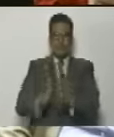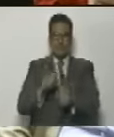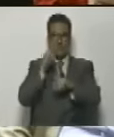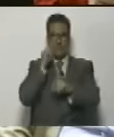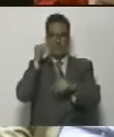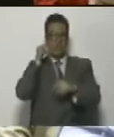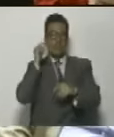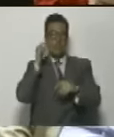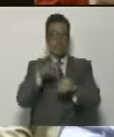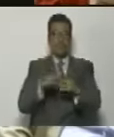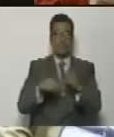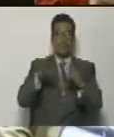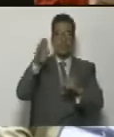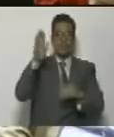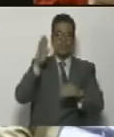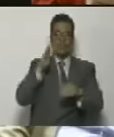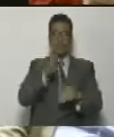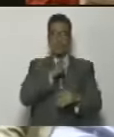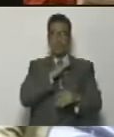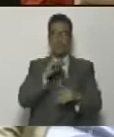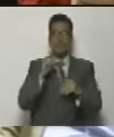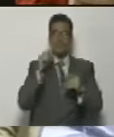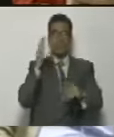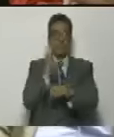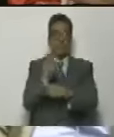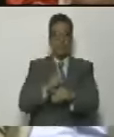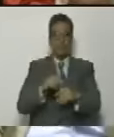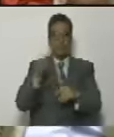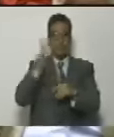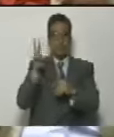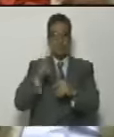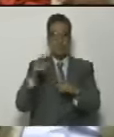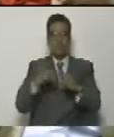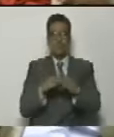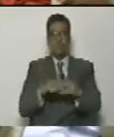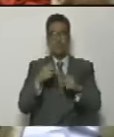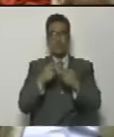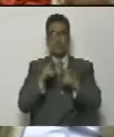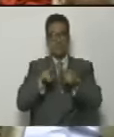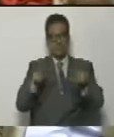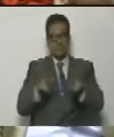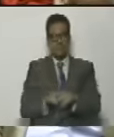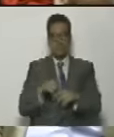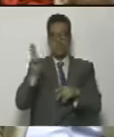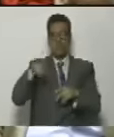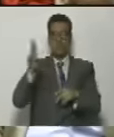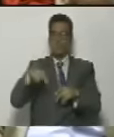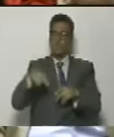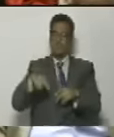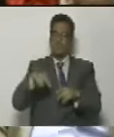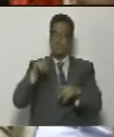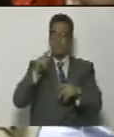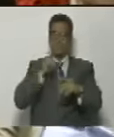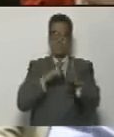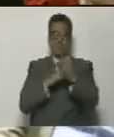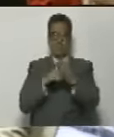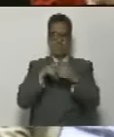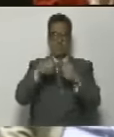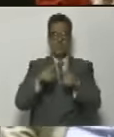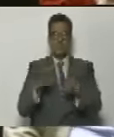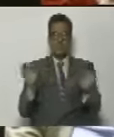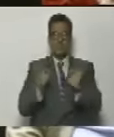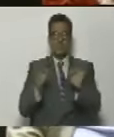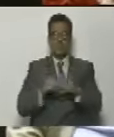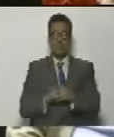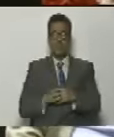las religiones y cultos condenaban las sanciones. Y que Venezuela es un país de paz. Venezuela no se va a dejar condicionar por